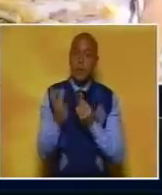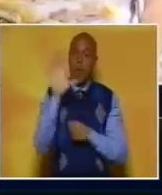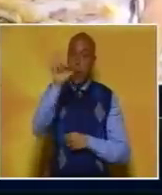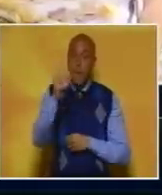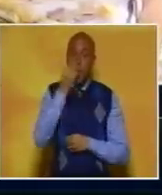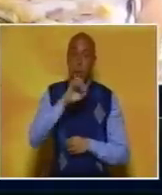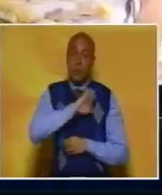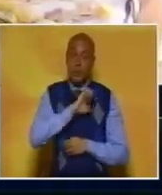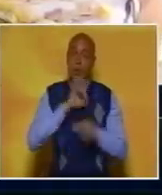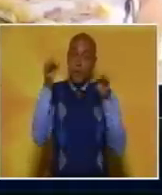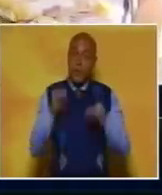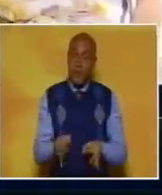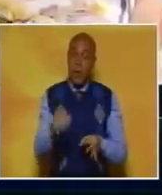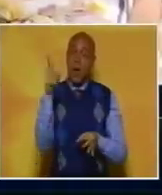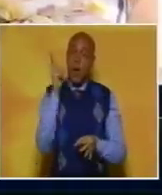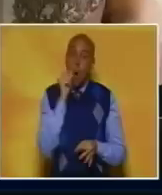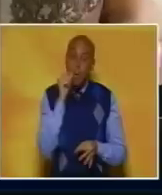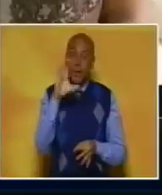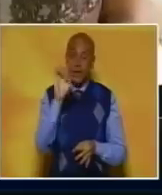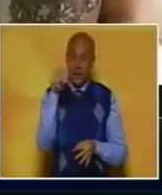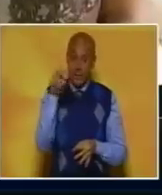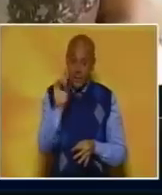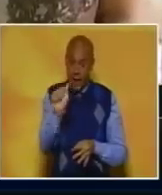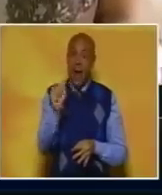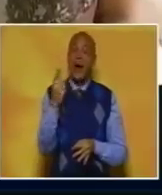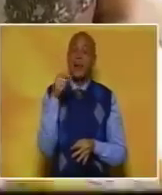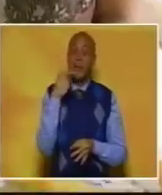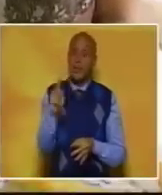enero. El director del SENDA señala que este